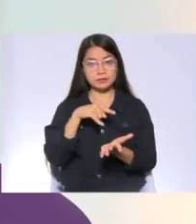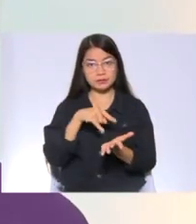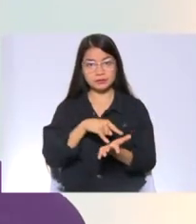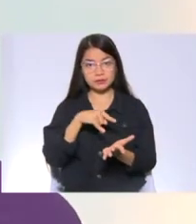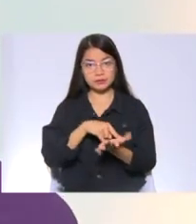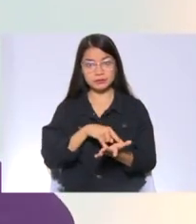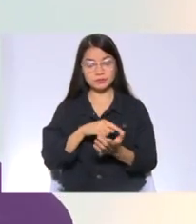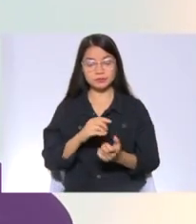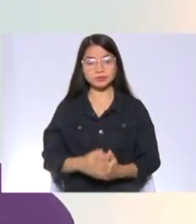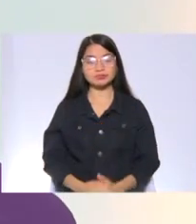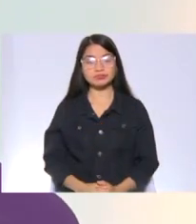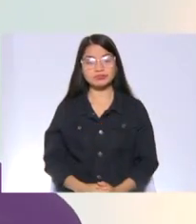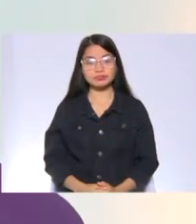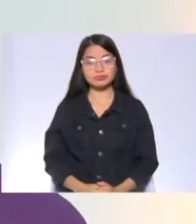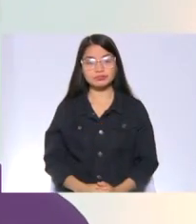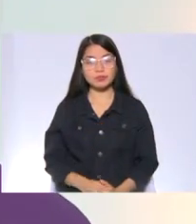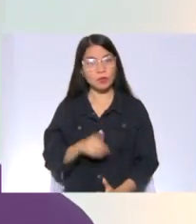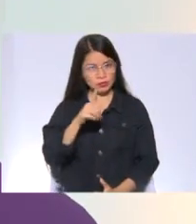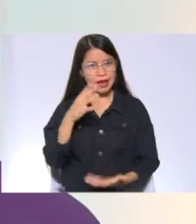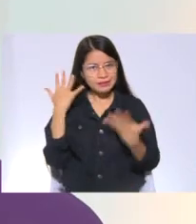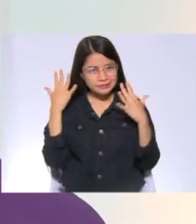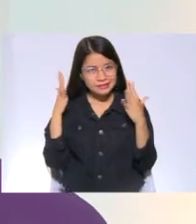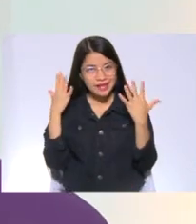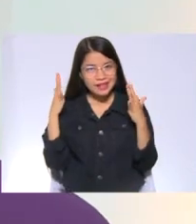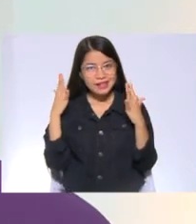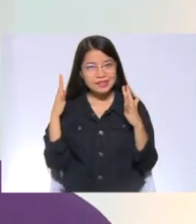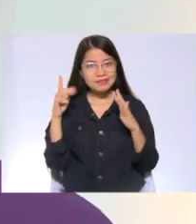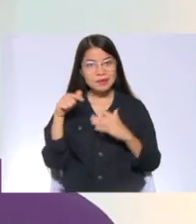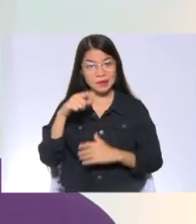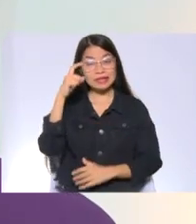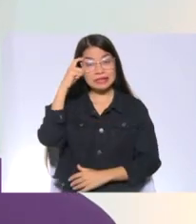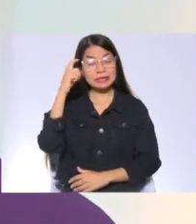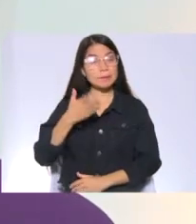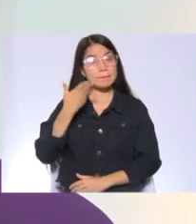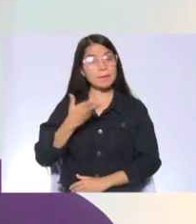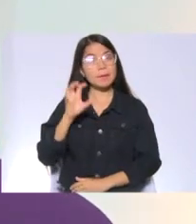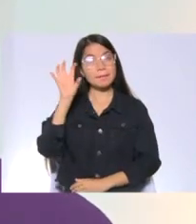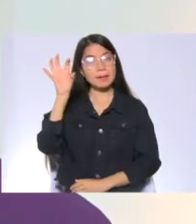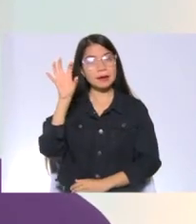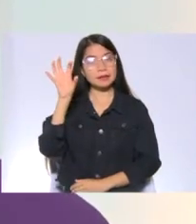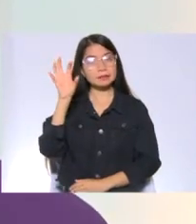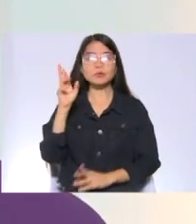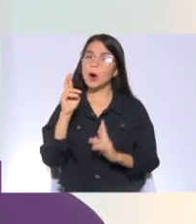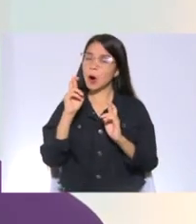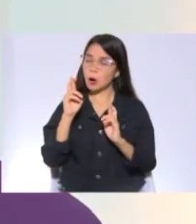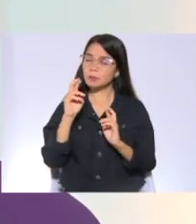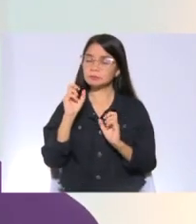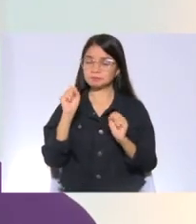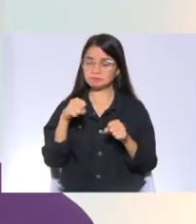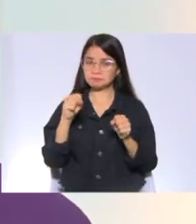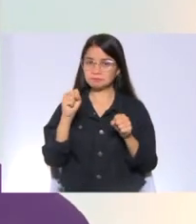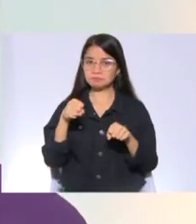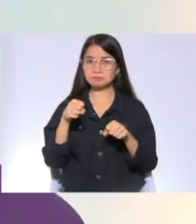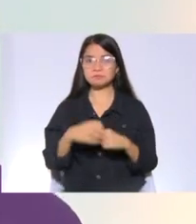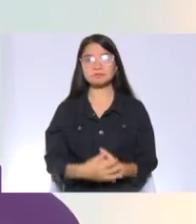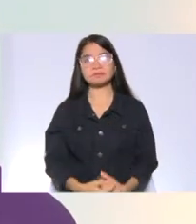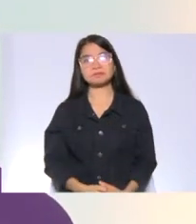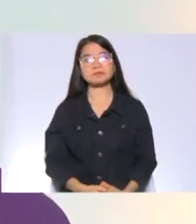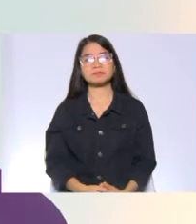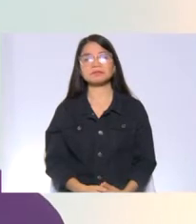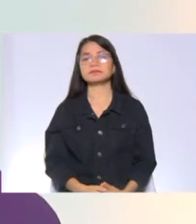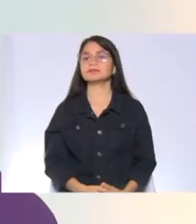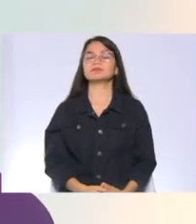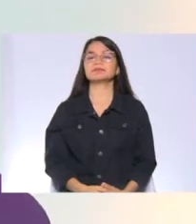fecha tan importante para nuestro país? Espero que lo hayan hecho de muy buena forma. Hoy vamos a revisar una clase de